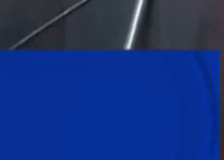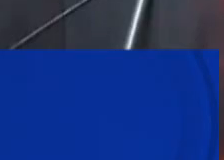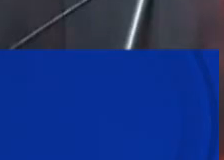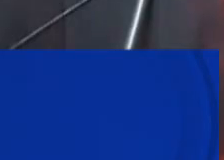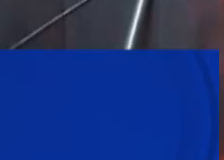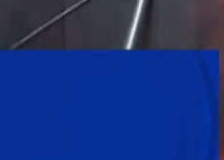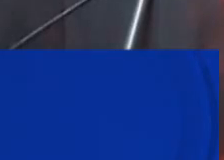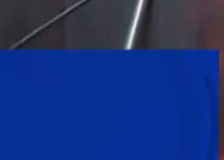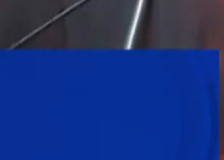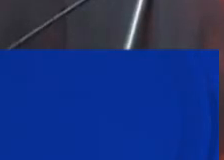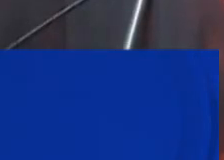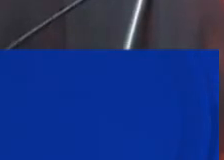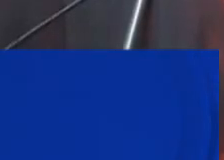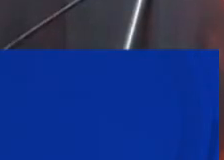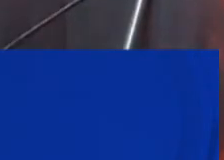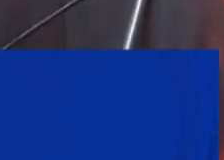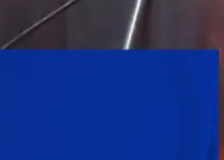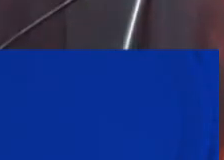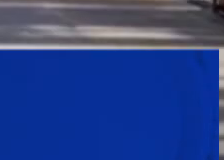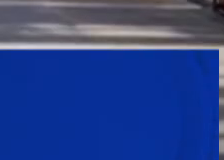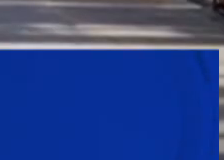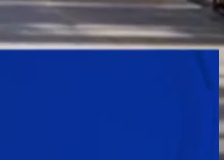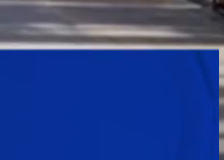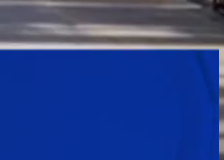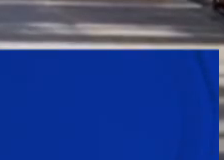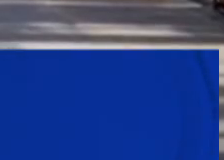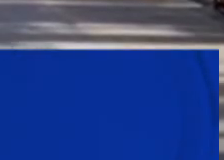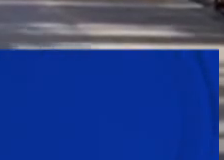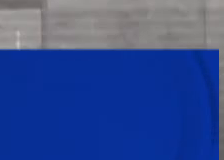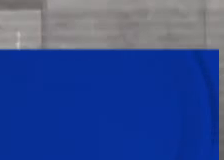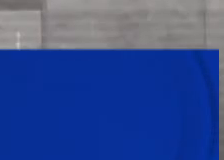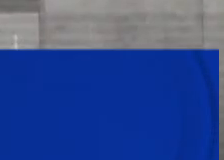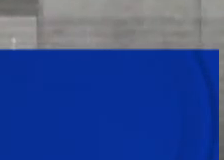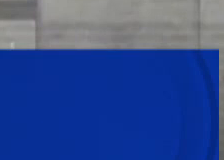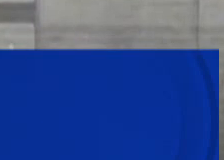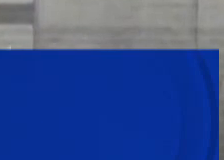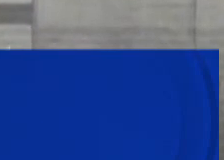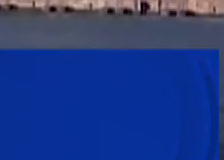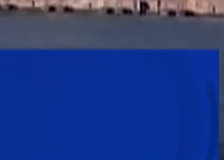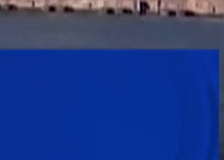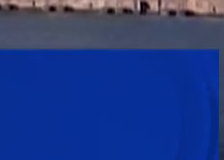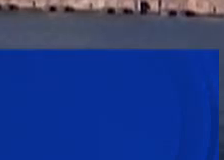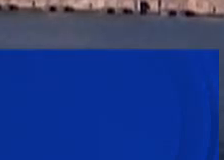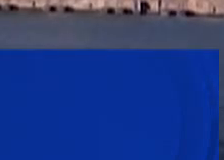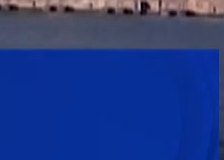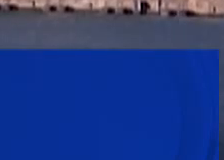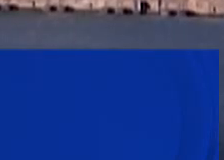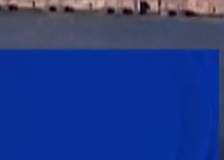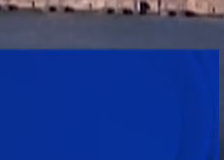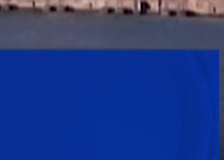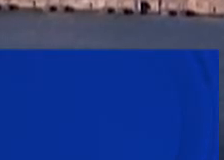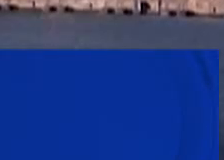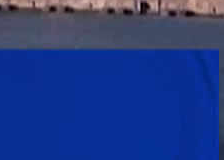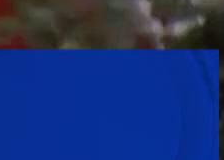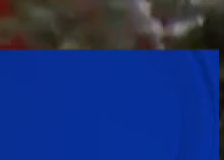Pero las transformaciones del escenario global de los últimos 6 meses, que incluyen el radical cambio de reglas del comercio internacional instalado por la